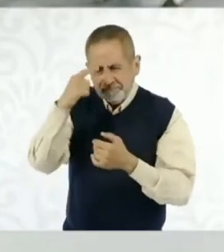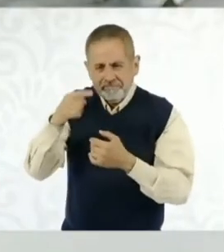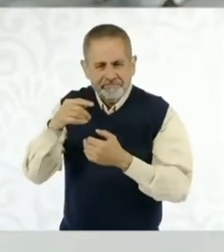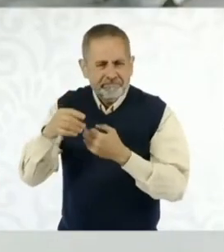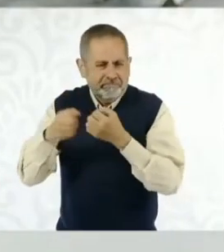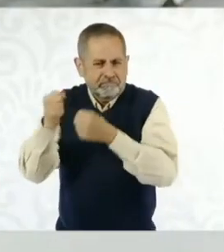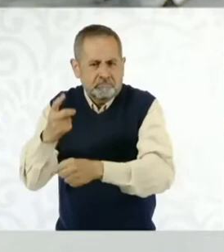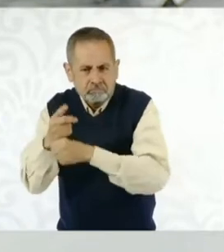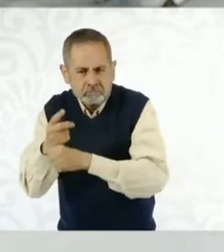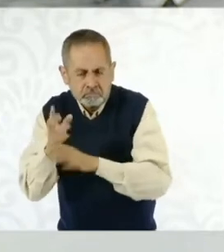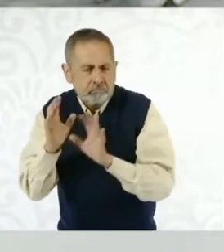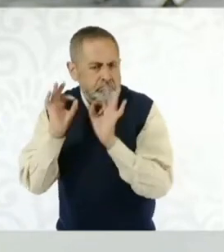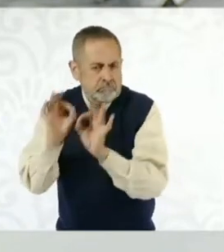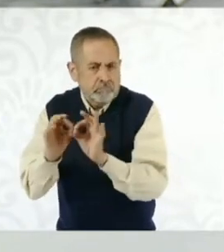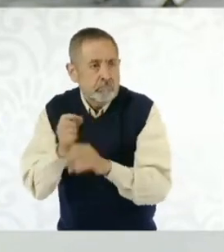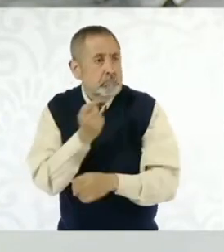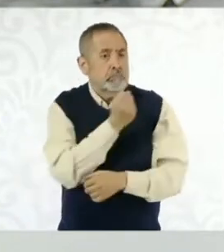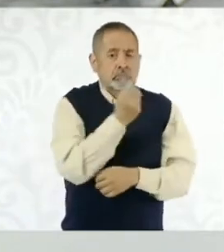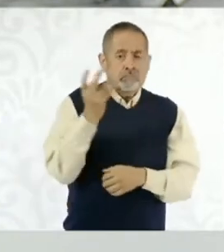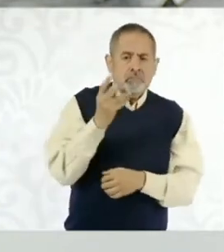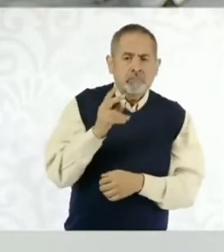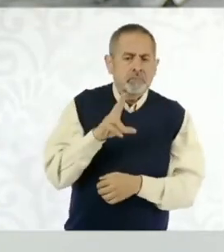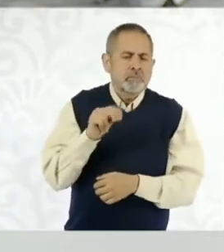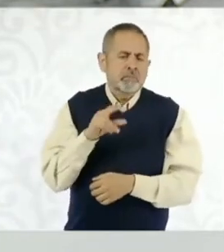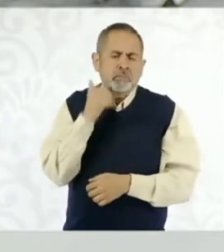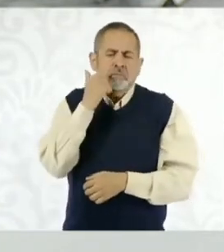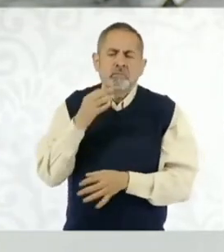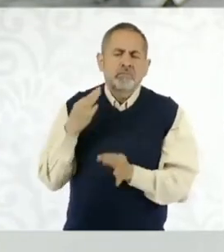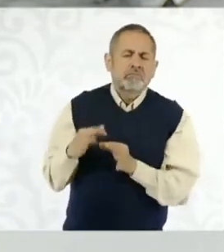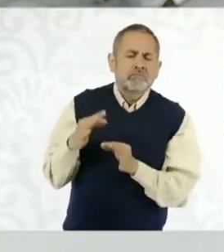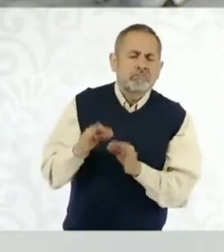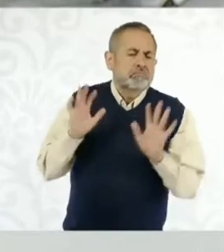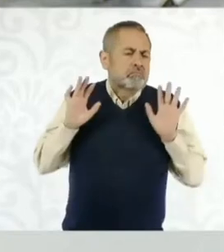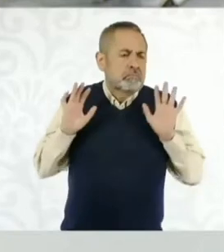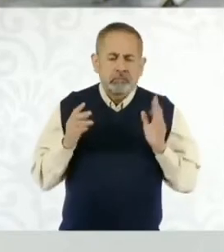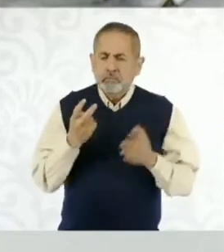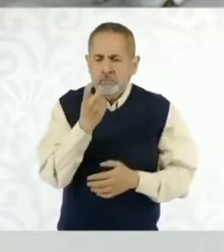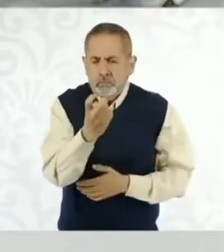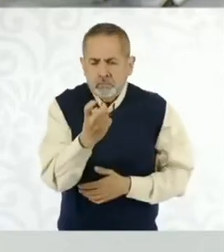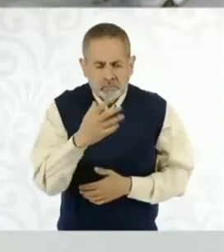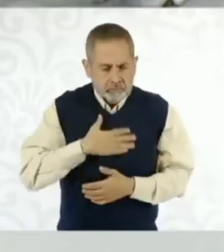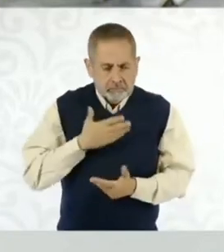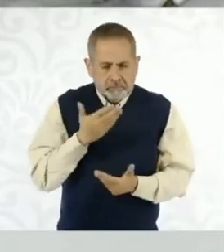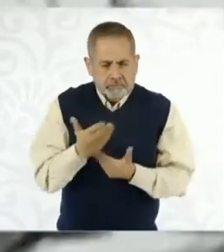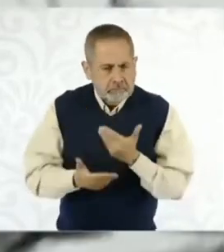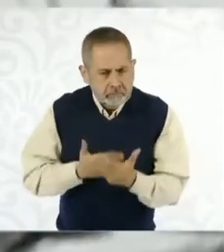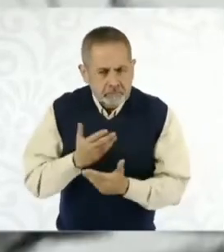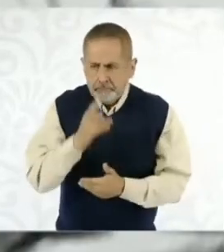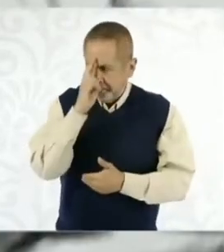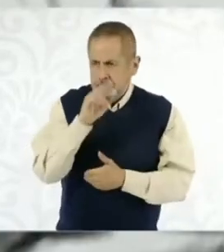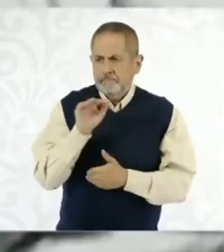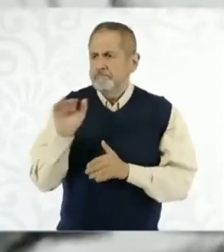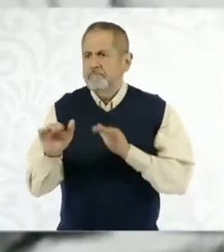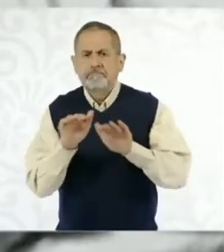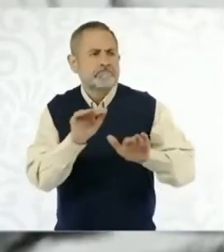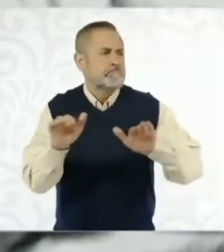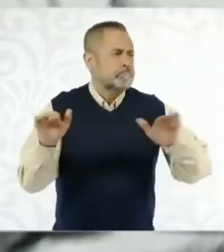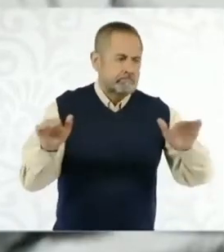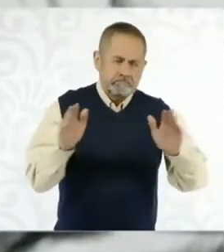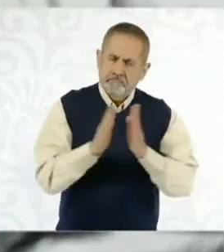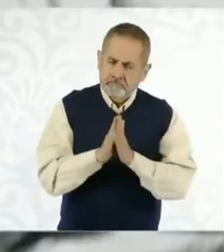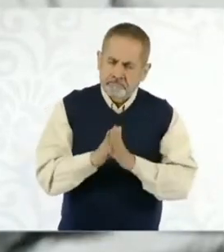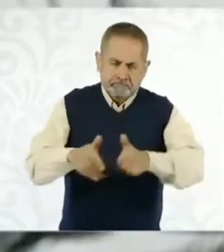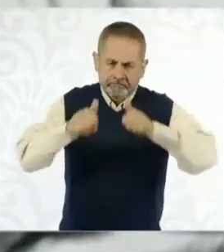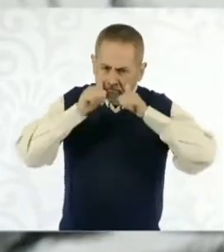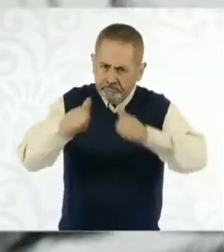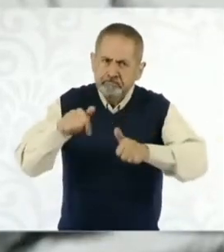asistir. Entonces, por eso yo hice un llamado respetuoso a que se asuma esa responsabilidad de conducir la política de